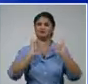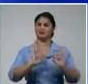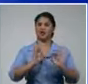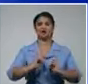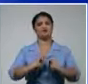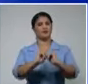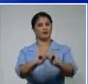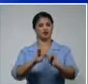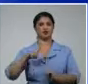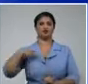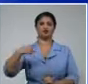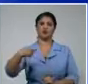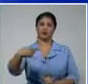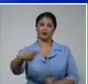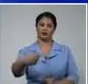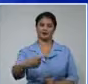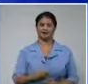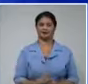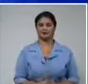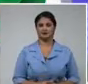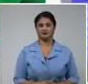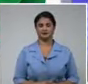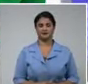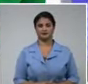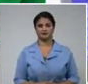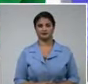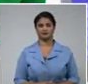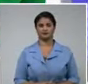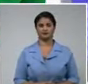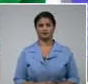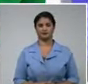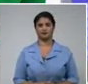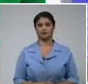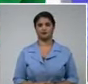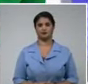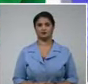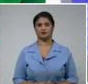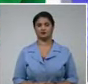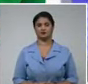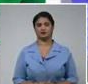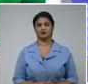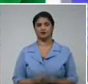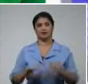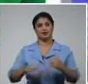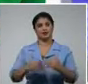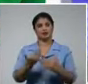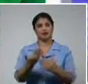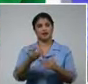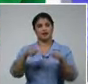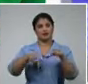diariamente. Bueno, hoy la información un poco